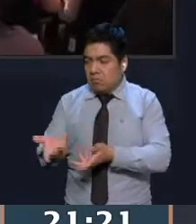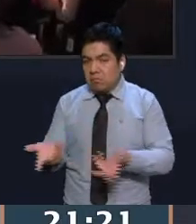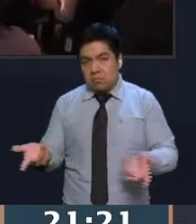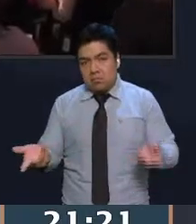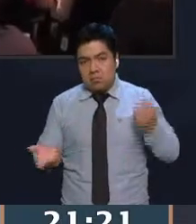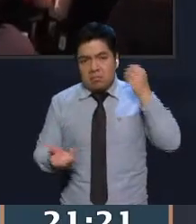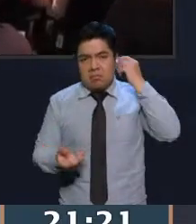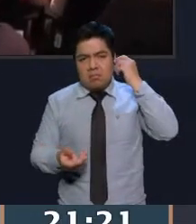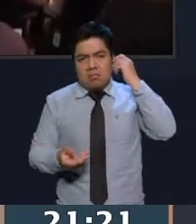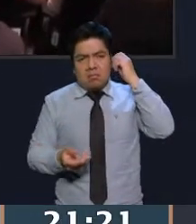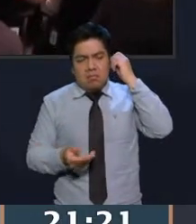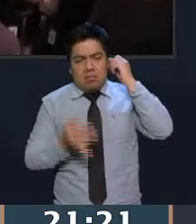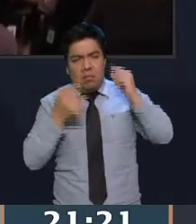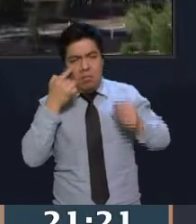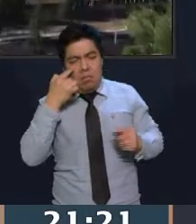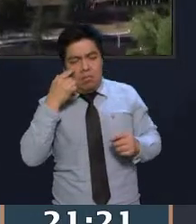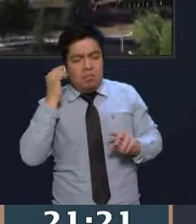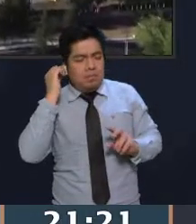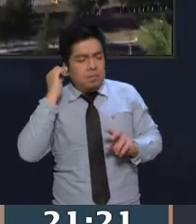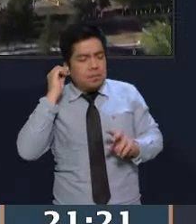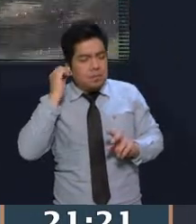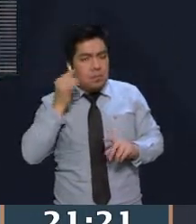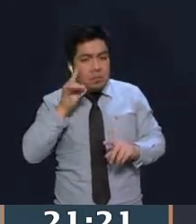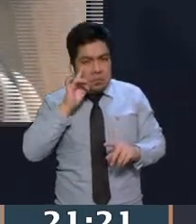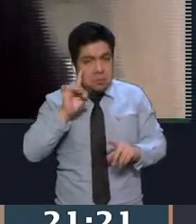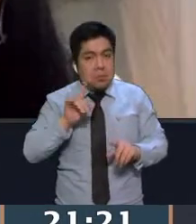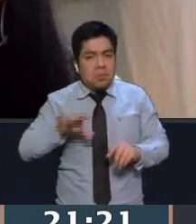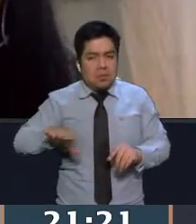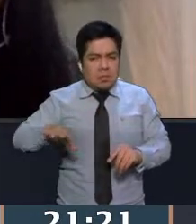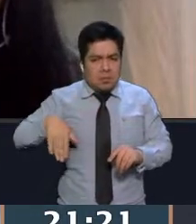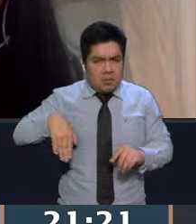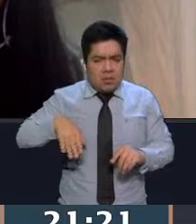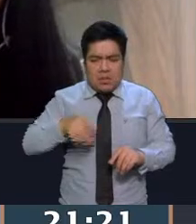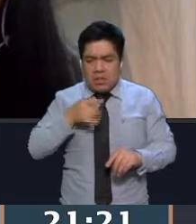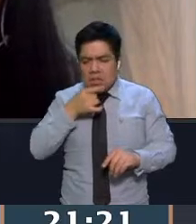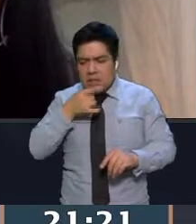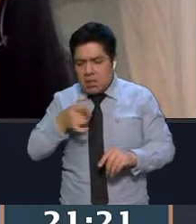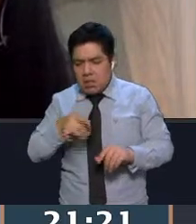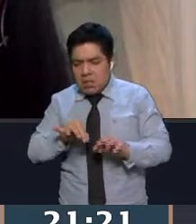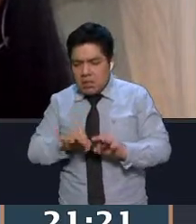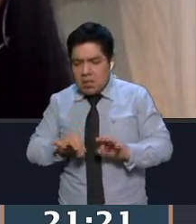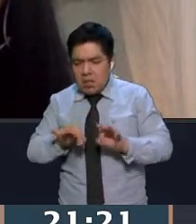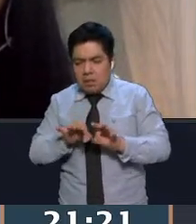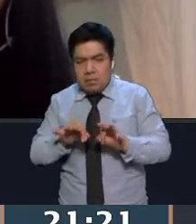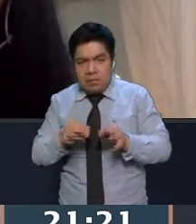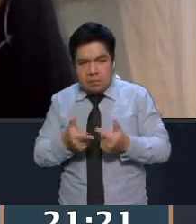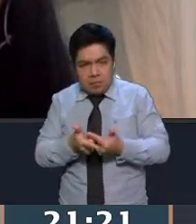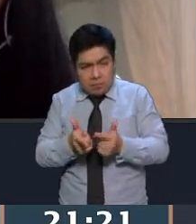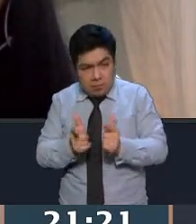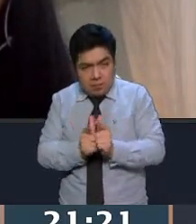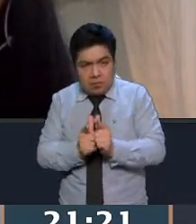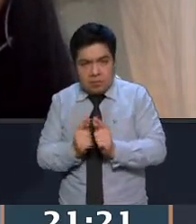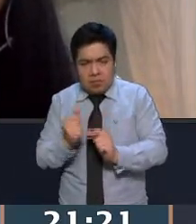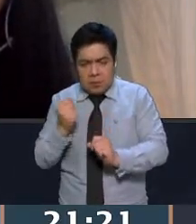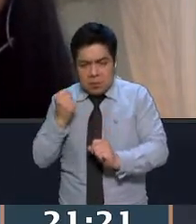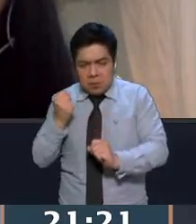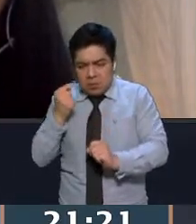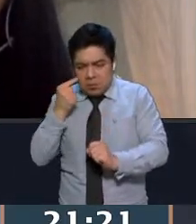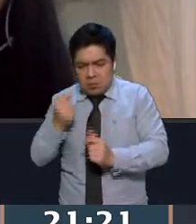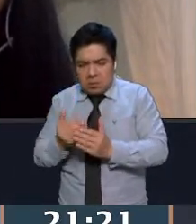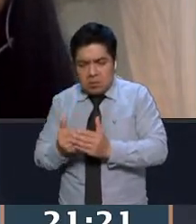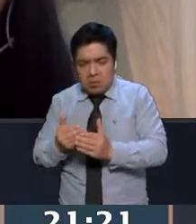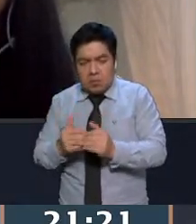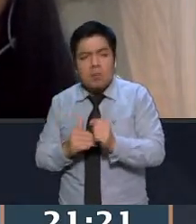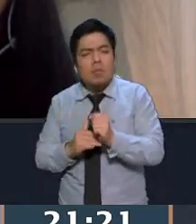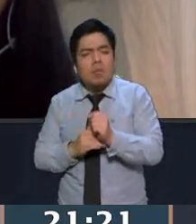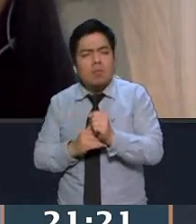Y también algo que me parece muy importante y que ahorita mencionas es que hay grupos de poder detrás de estos convenios. Otro